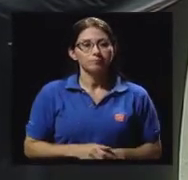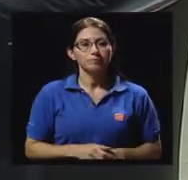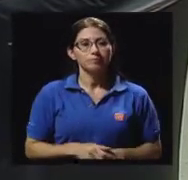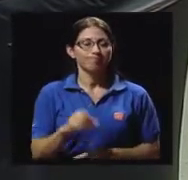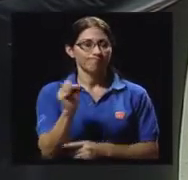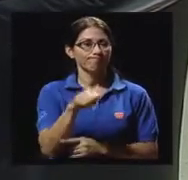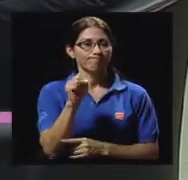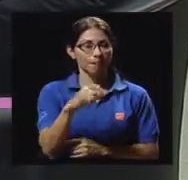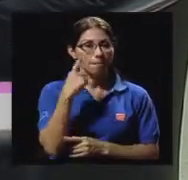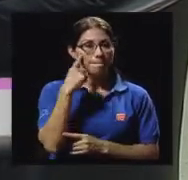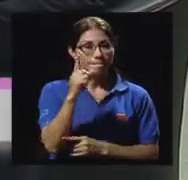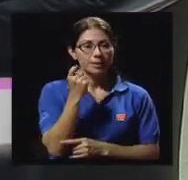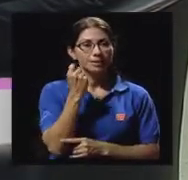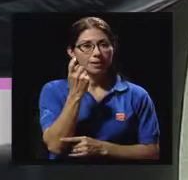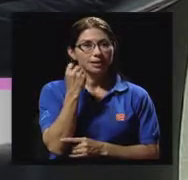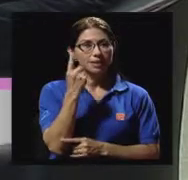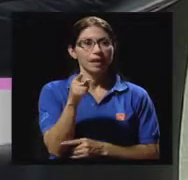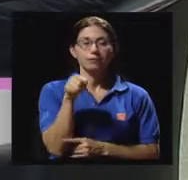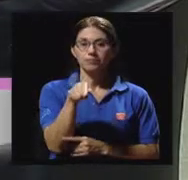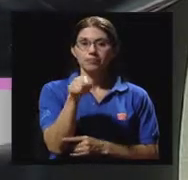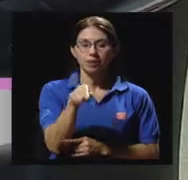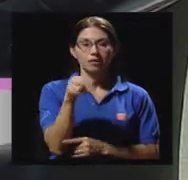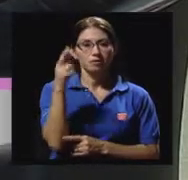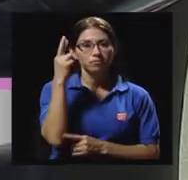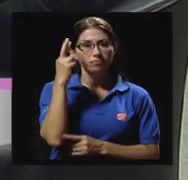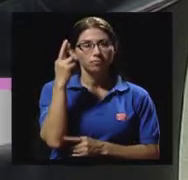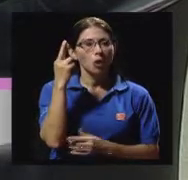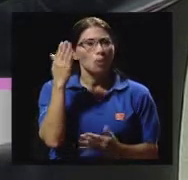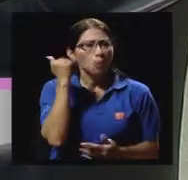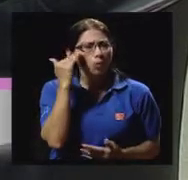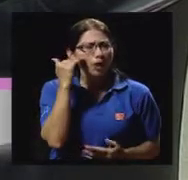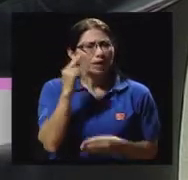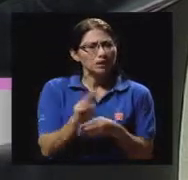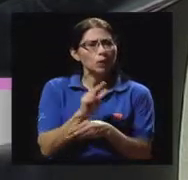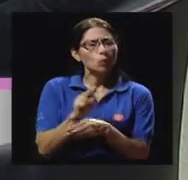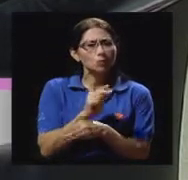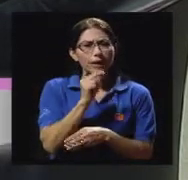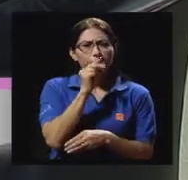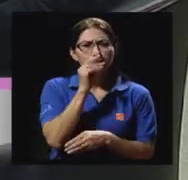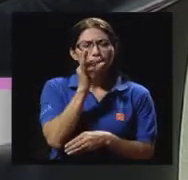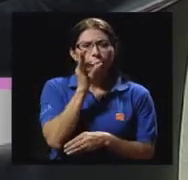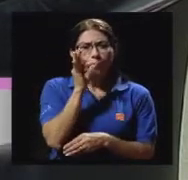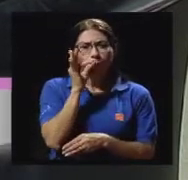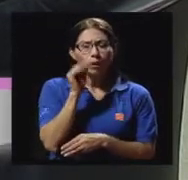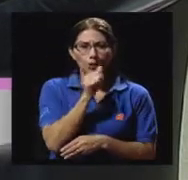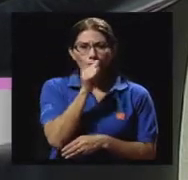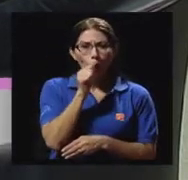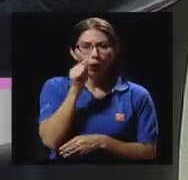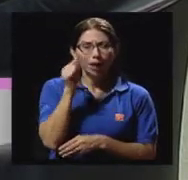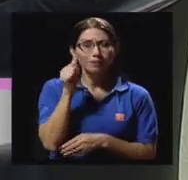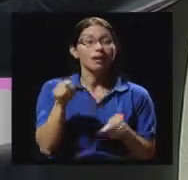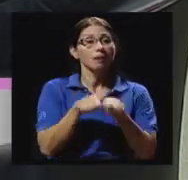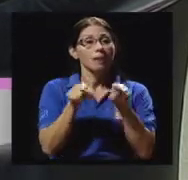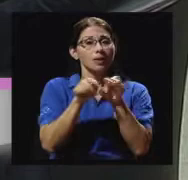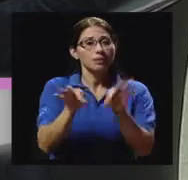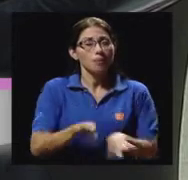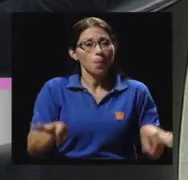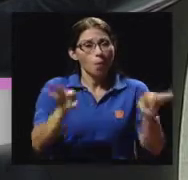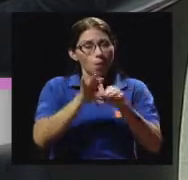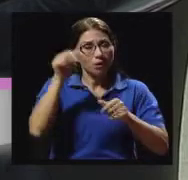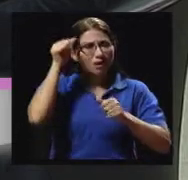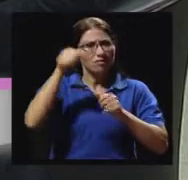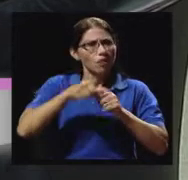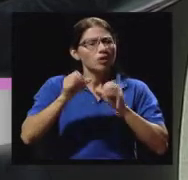del Mar. Claro, y para poder entender un poco más las razones por las cuales se da el consumo de drogas, es importante también recordar las consecuencias que